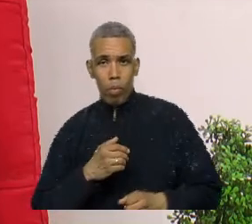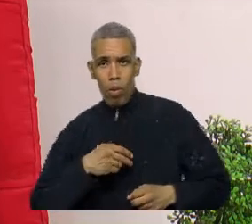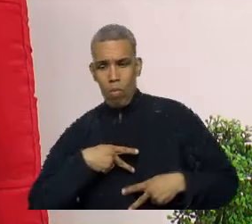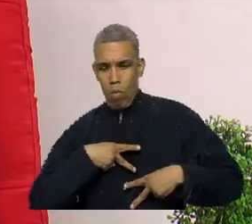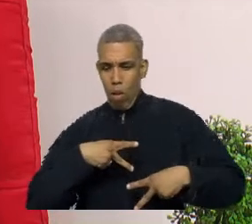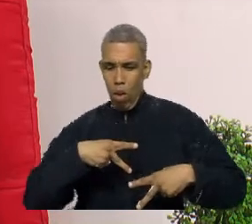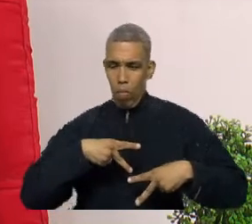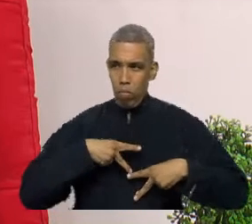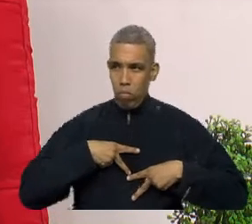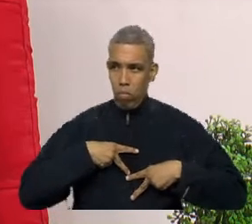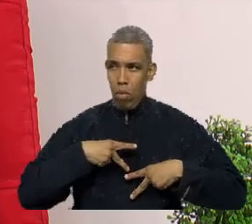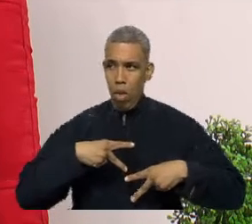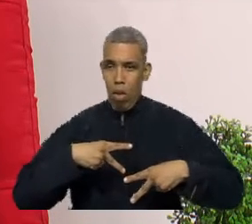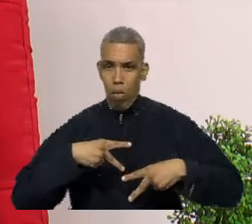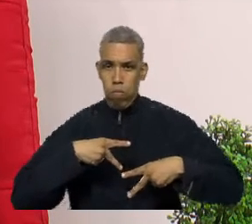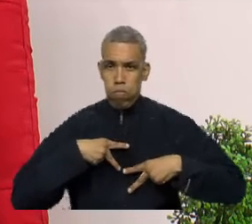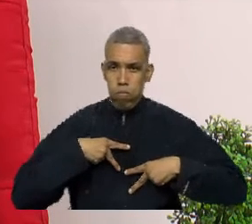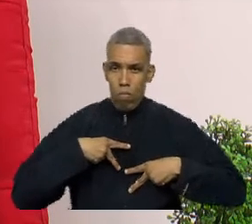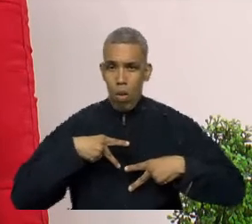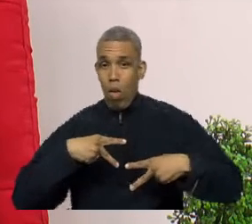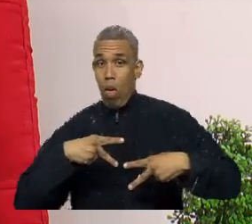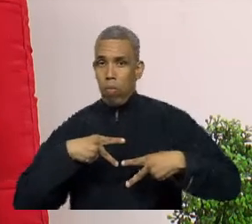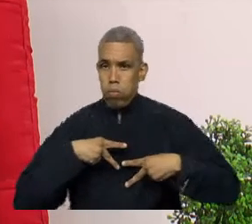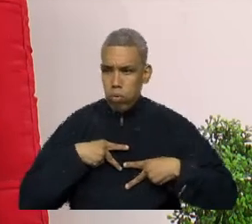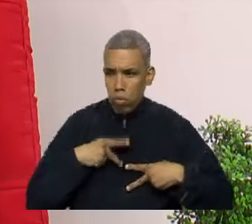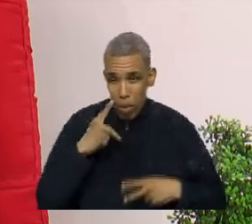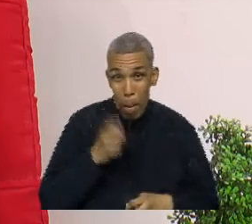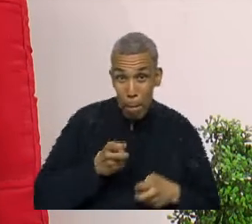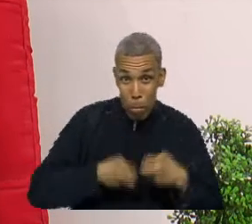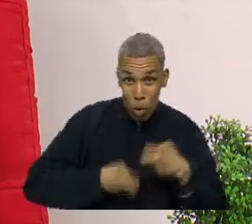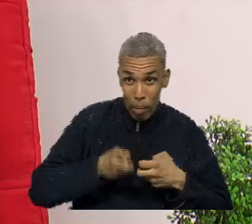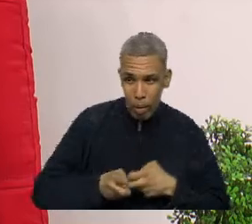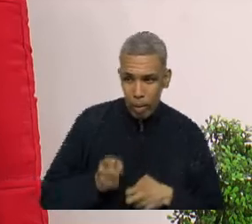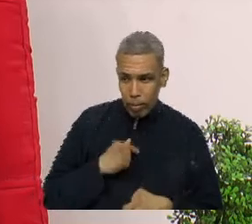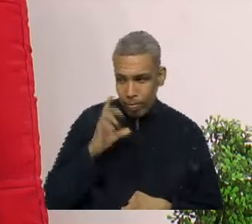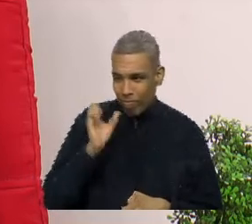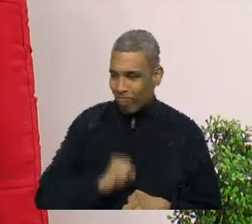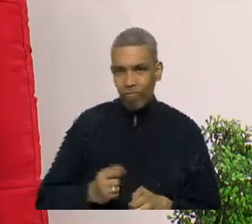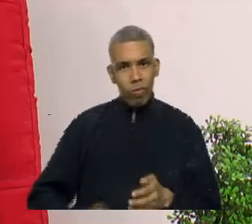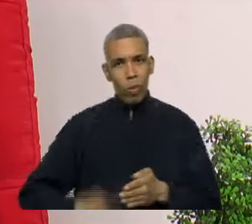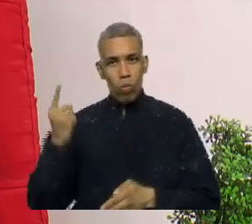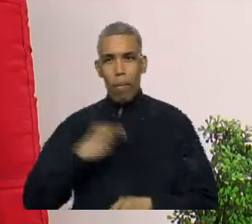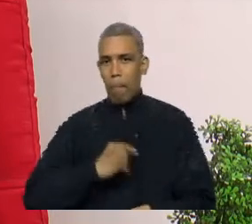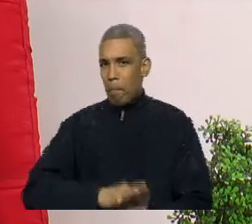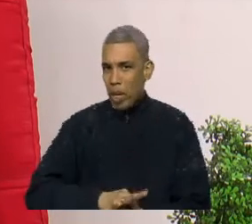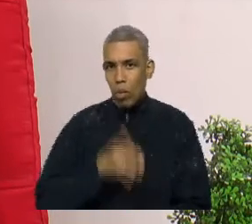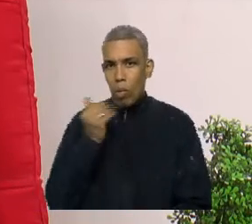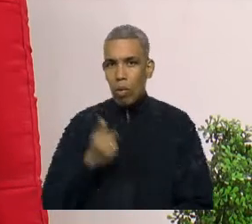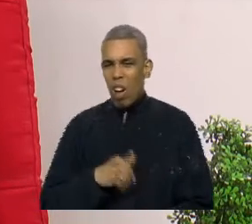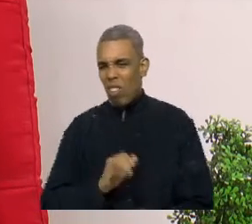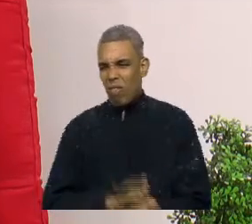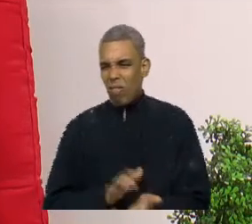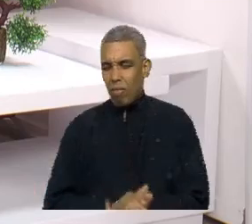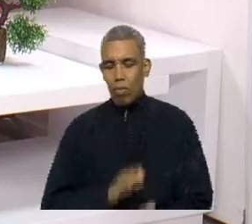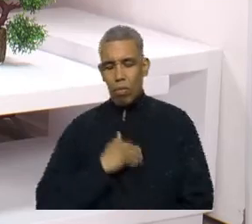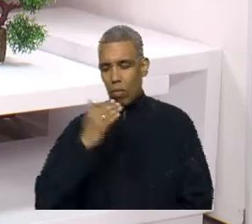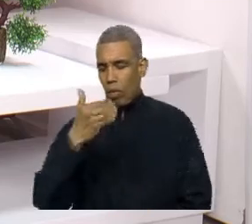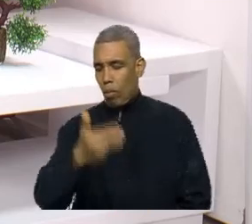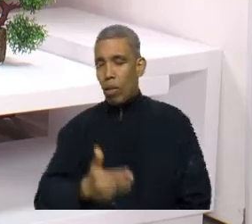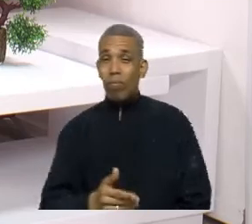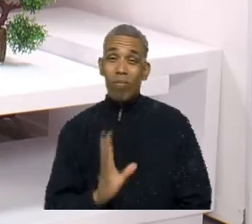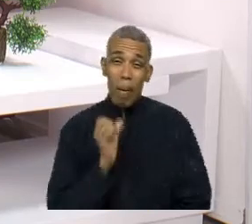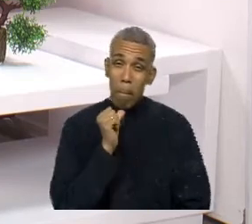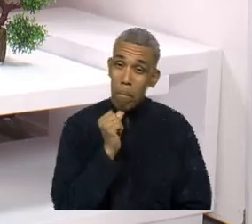8 horas cuando ya el episodio asmático se va a volver mucho más severo y más difícil de manejar.